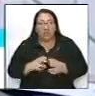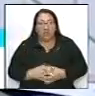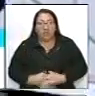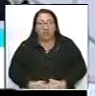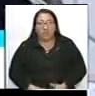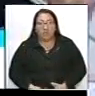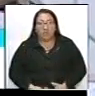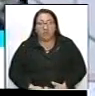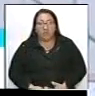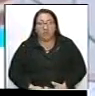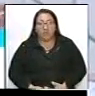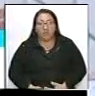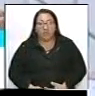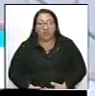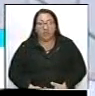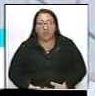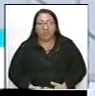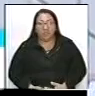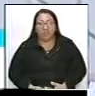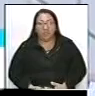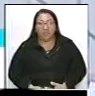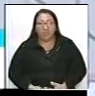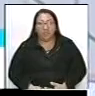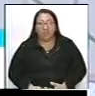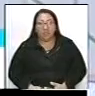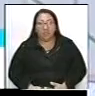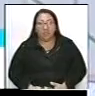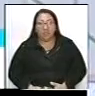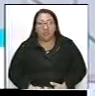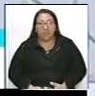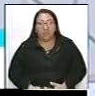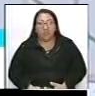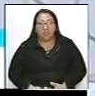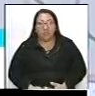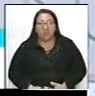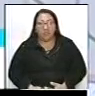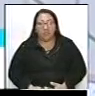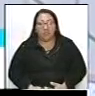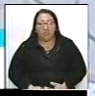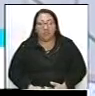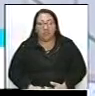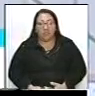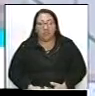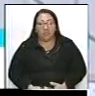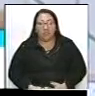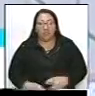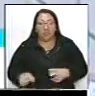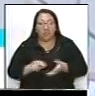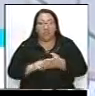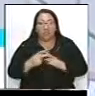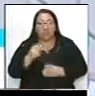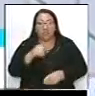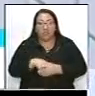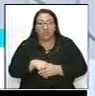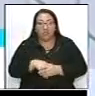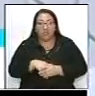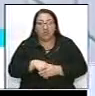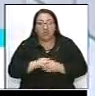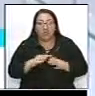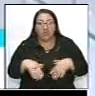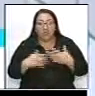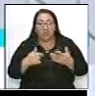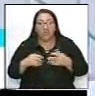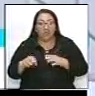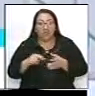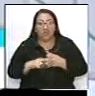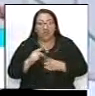y genera situaciones de convicción para cada uno de los parlamentarios, entonces estaríamos en condiciones de votar, y no creo que pudiera haber